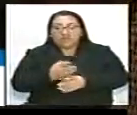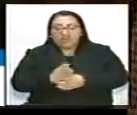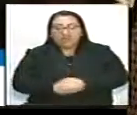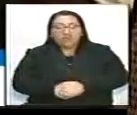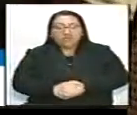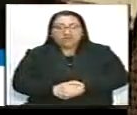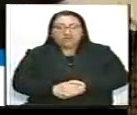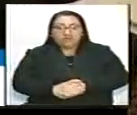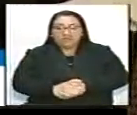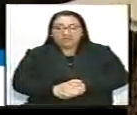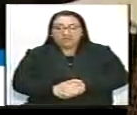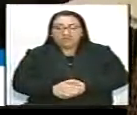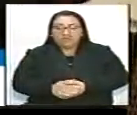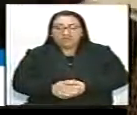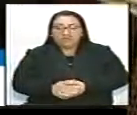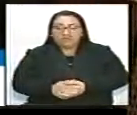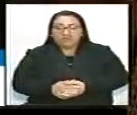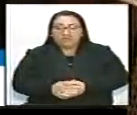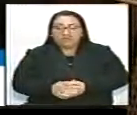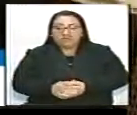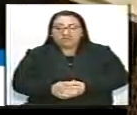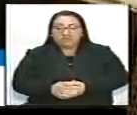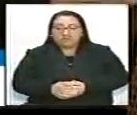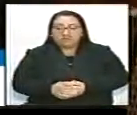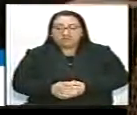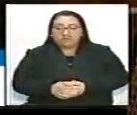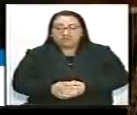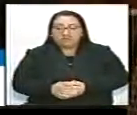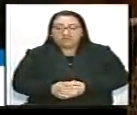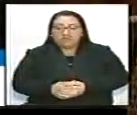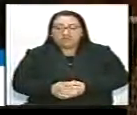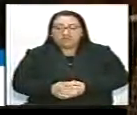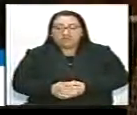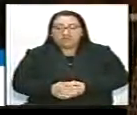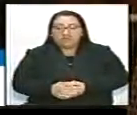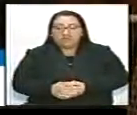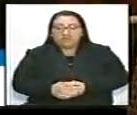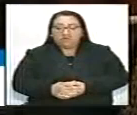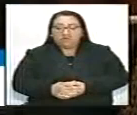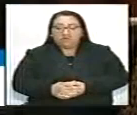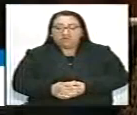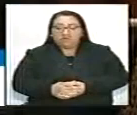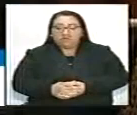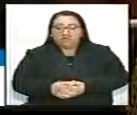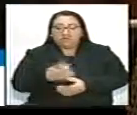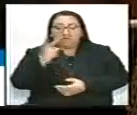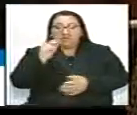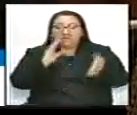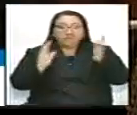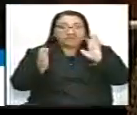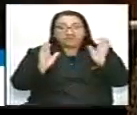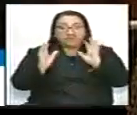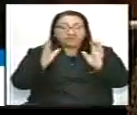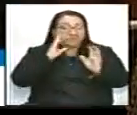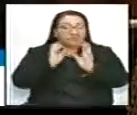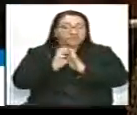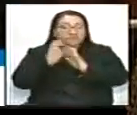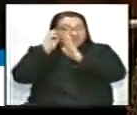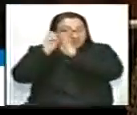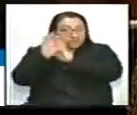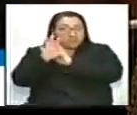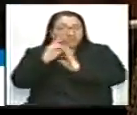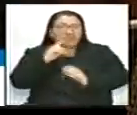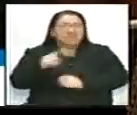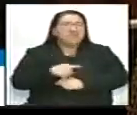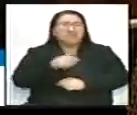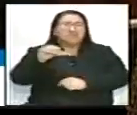reto. Porque no hay que confundir el tema de que la minería es